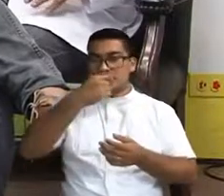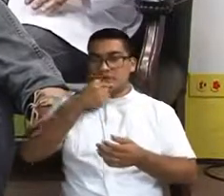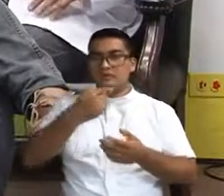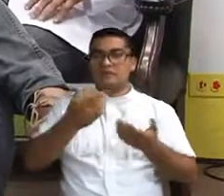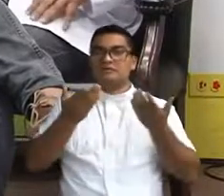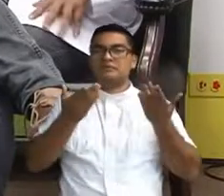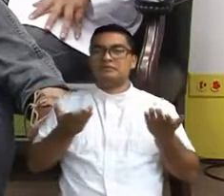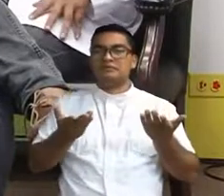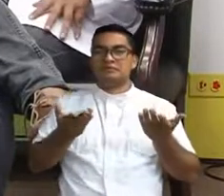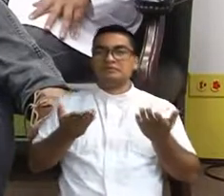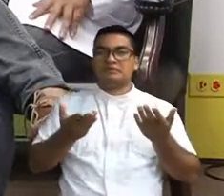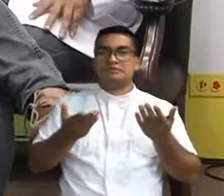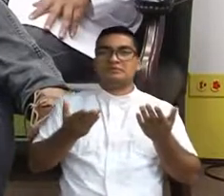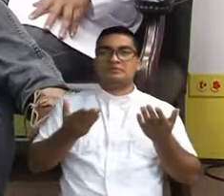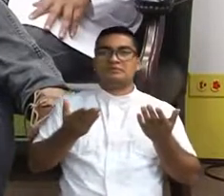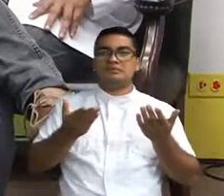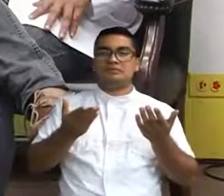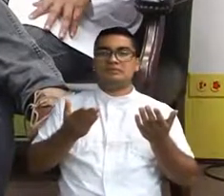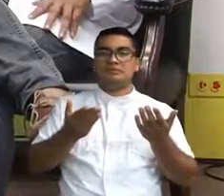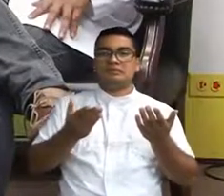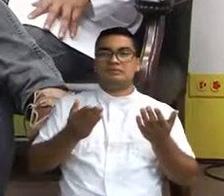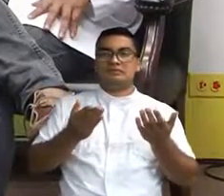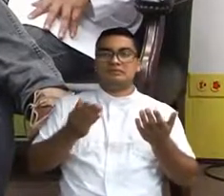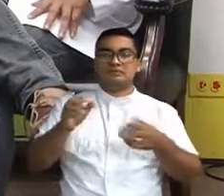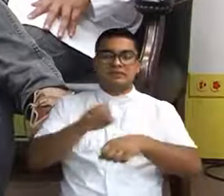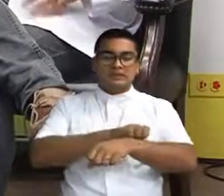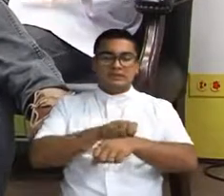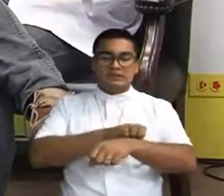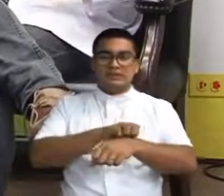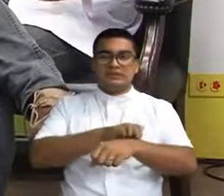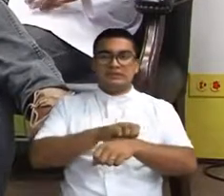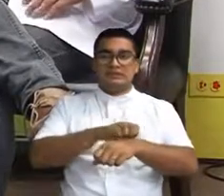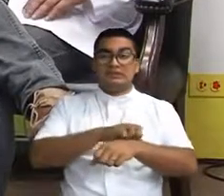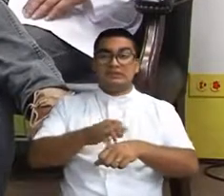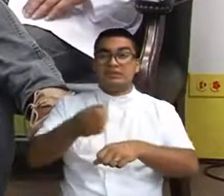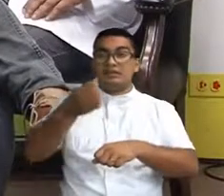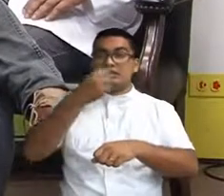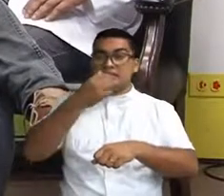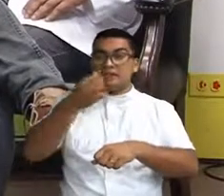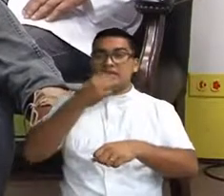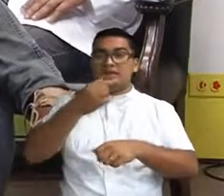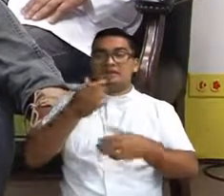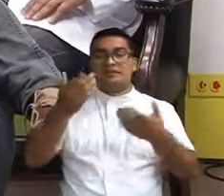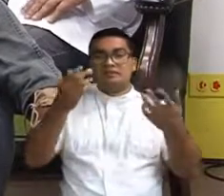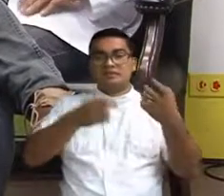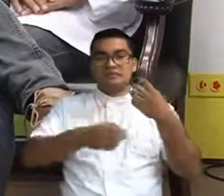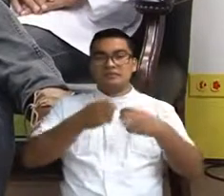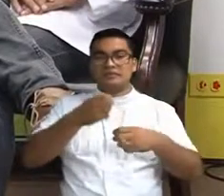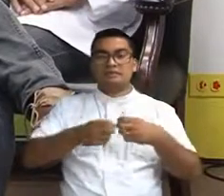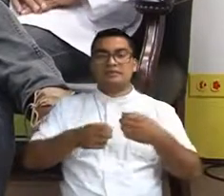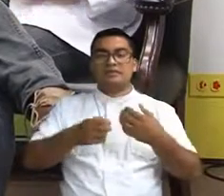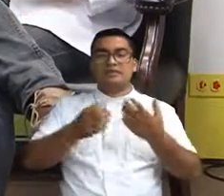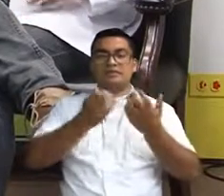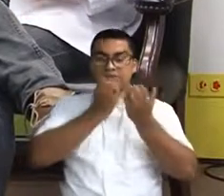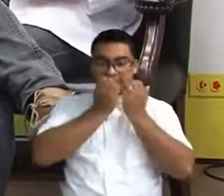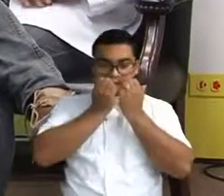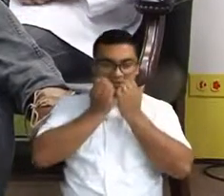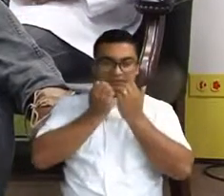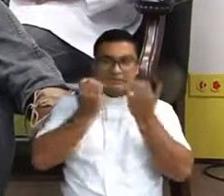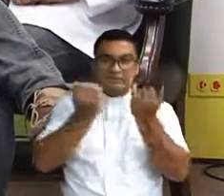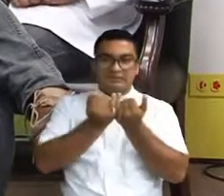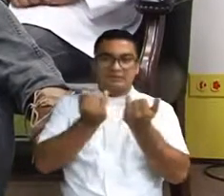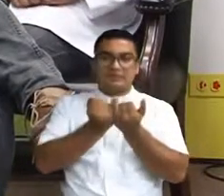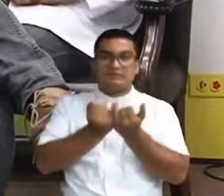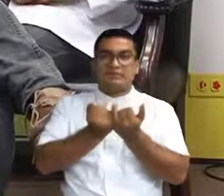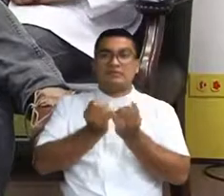qué sé yo, puede hacer que tenga alguna alergia uh-huh. y estarlo tomando frecuentemente le pueda generar ansiedad uh-huh. por las cargas que traen